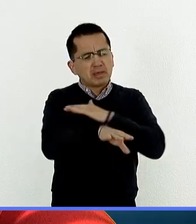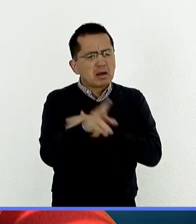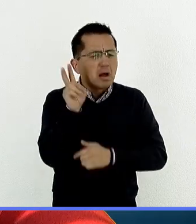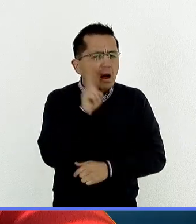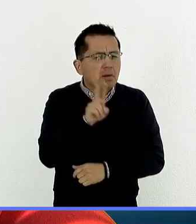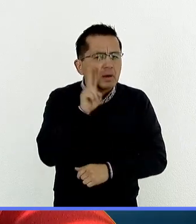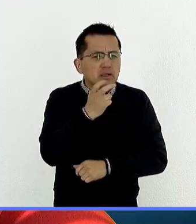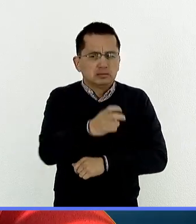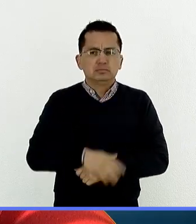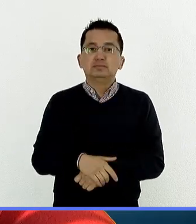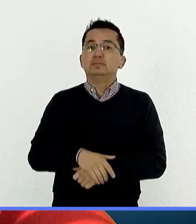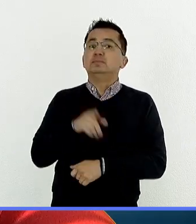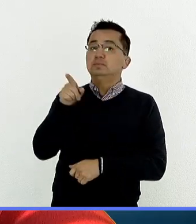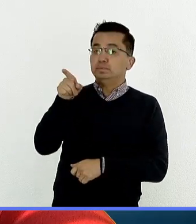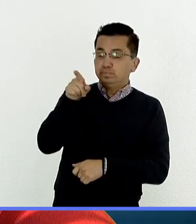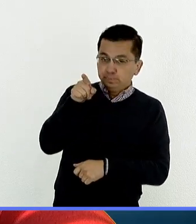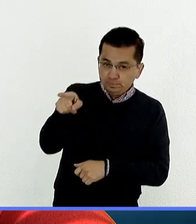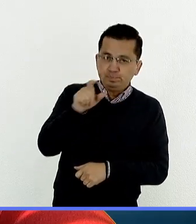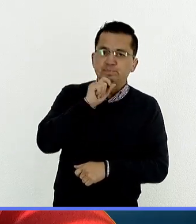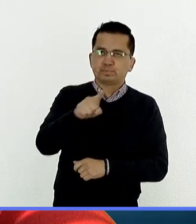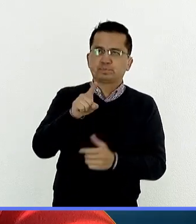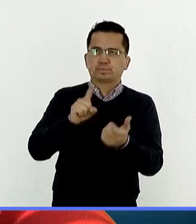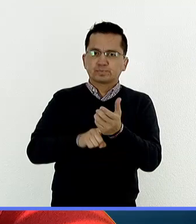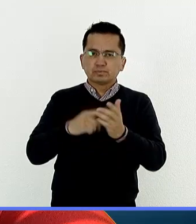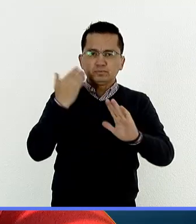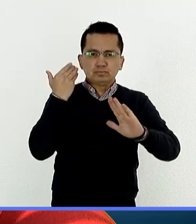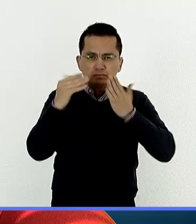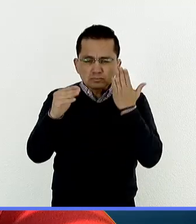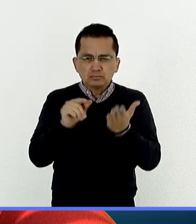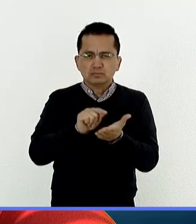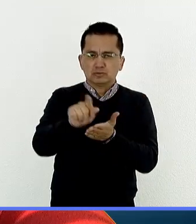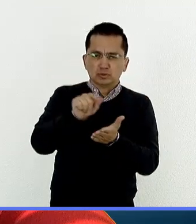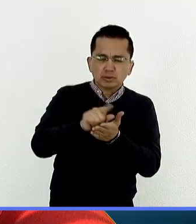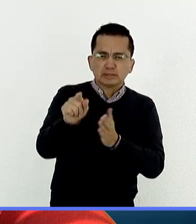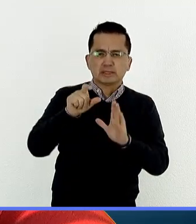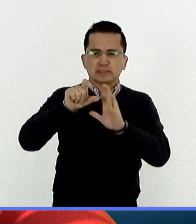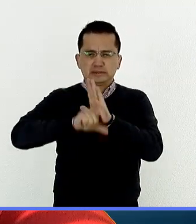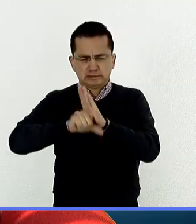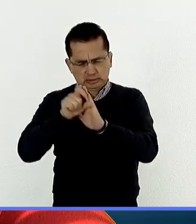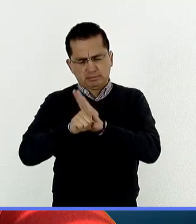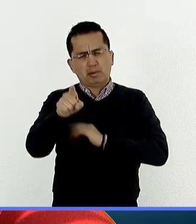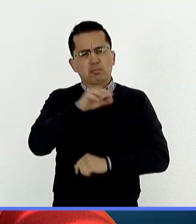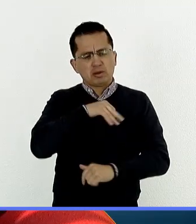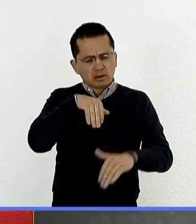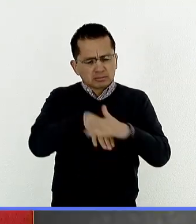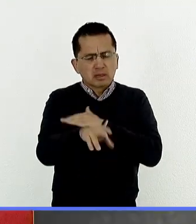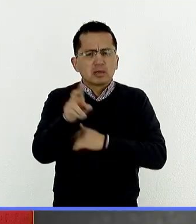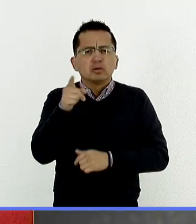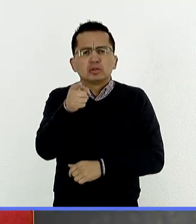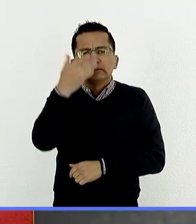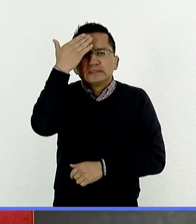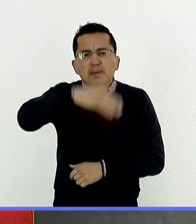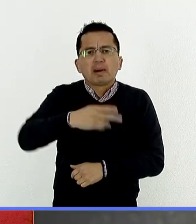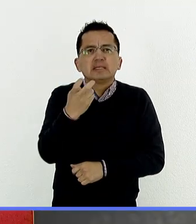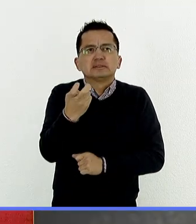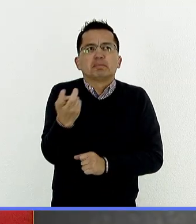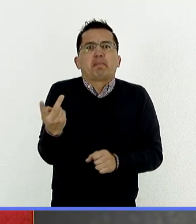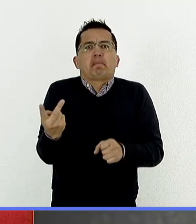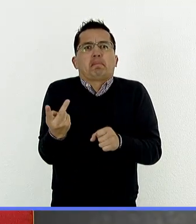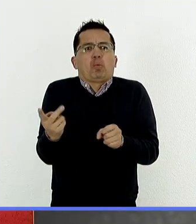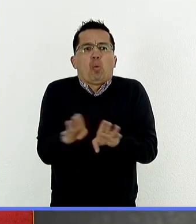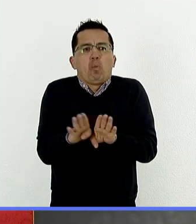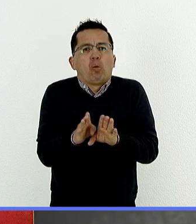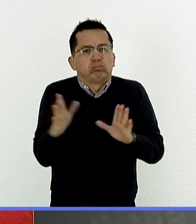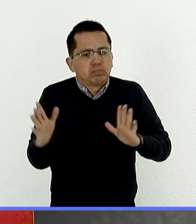ahí están tanto en Facebook en Facebook Twitter e Instagram para que se enteren de todos los detalles lo compartan con sus más